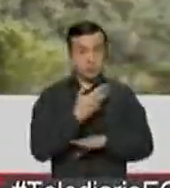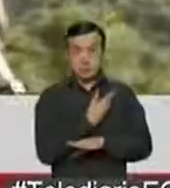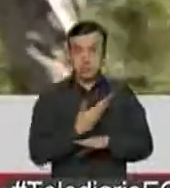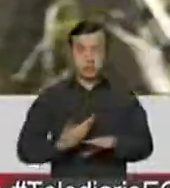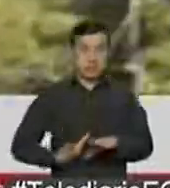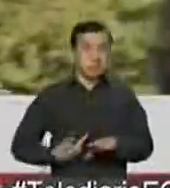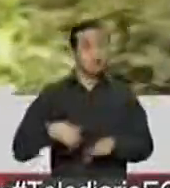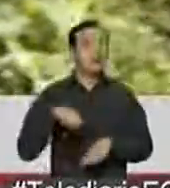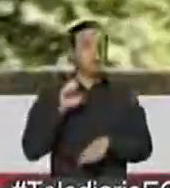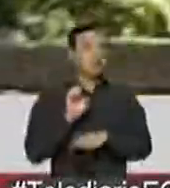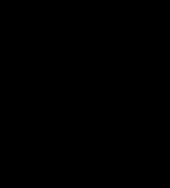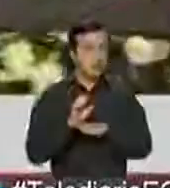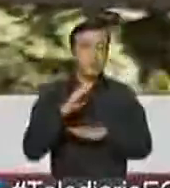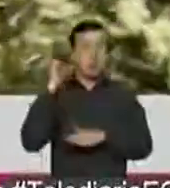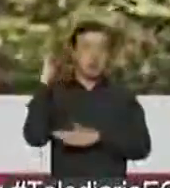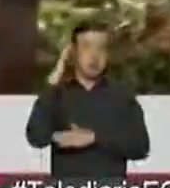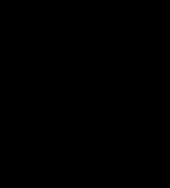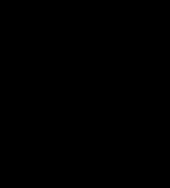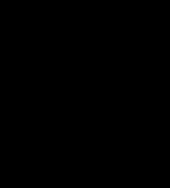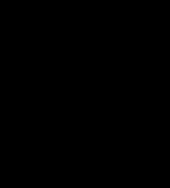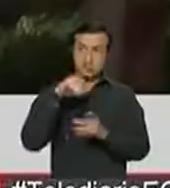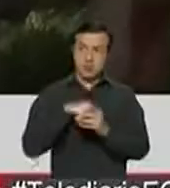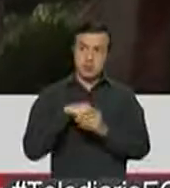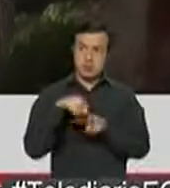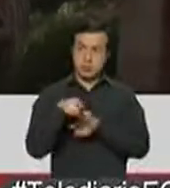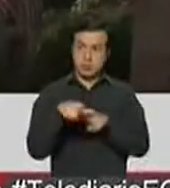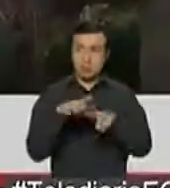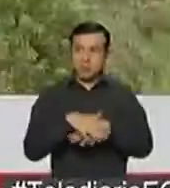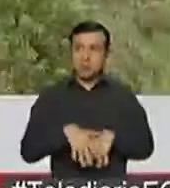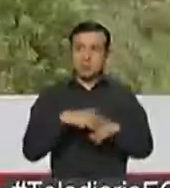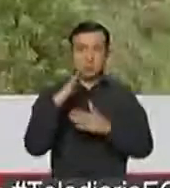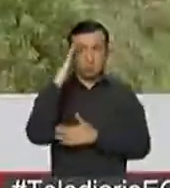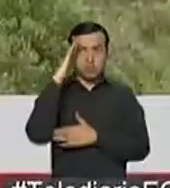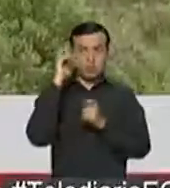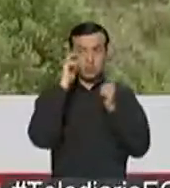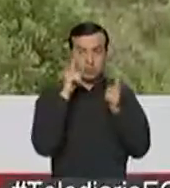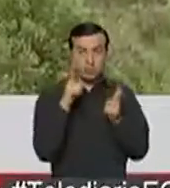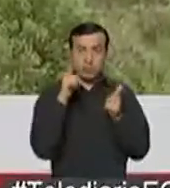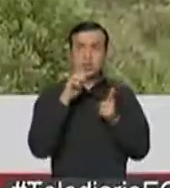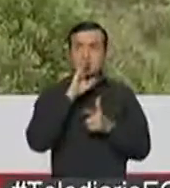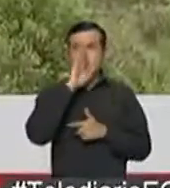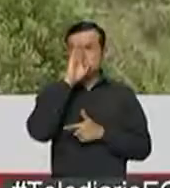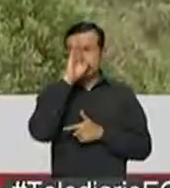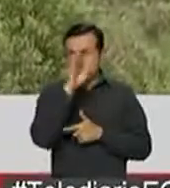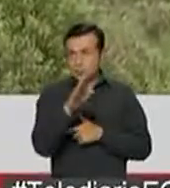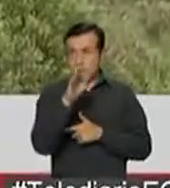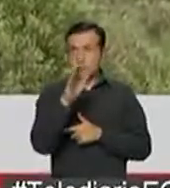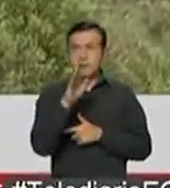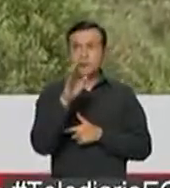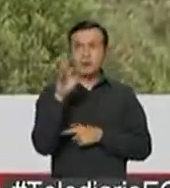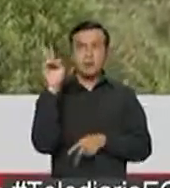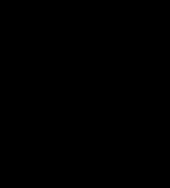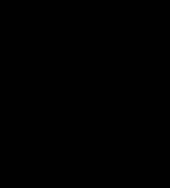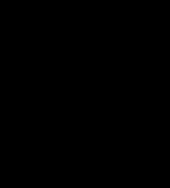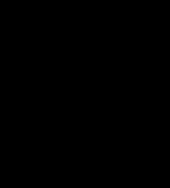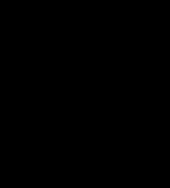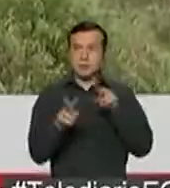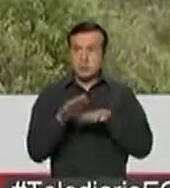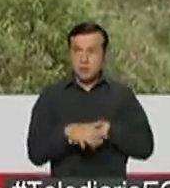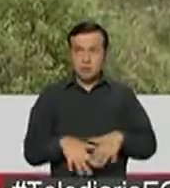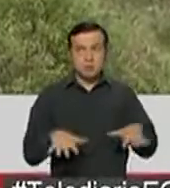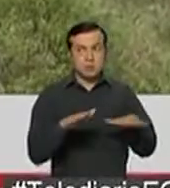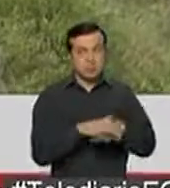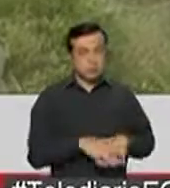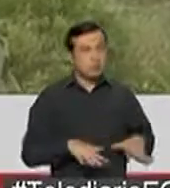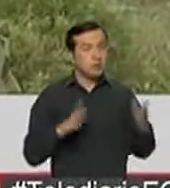presidente de la República el estado de excepción. También hay policía. Con patrullajes fijos, con patrullajes móviles, en los